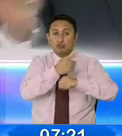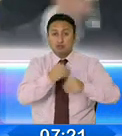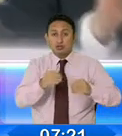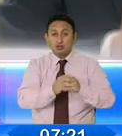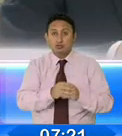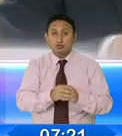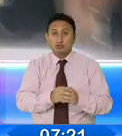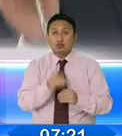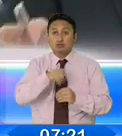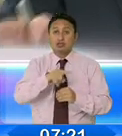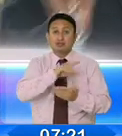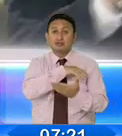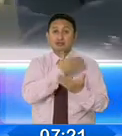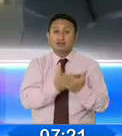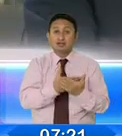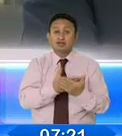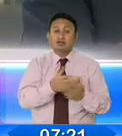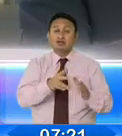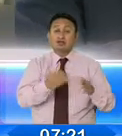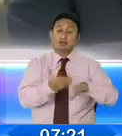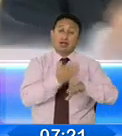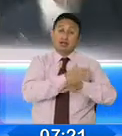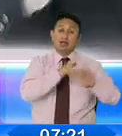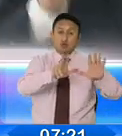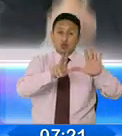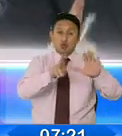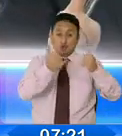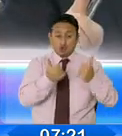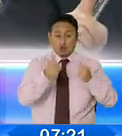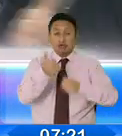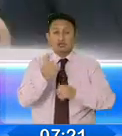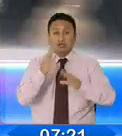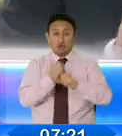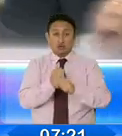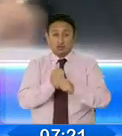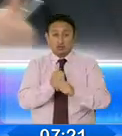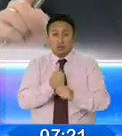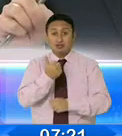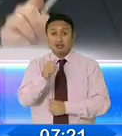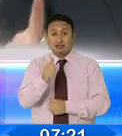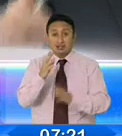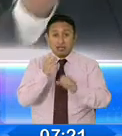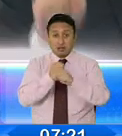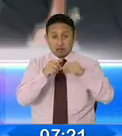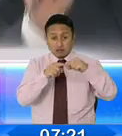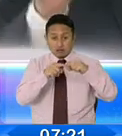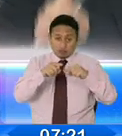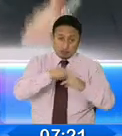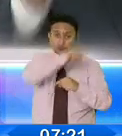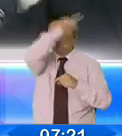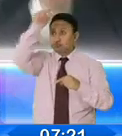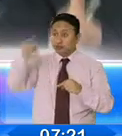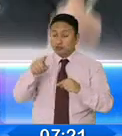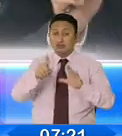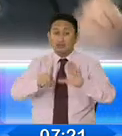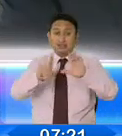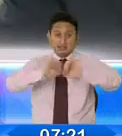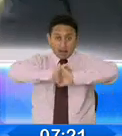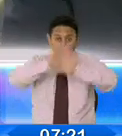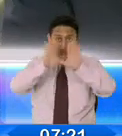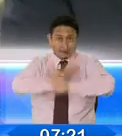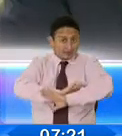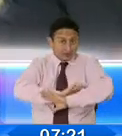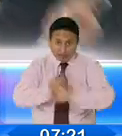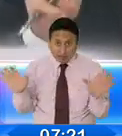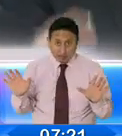era hasta las 8, ahora hasta las 10 de la noche. Pero desde las 10 de la noche no circula nadie de los privados hasta las 6 de la